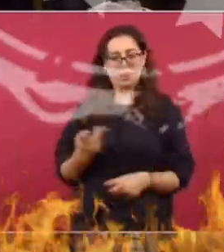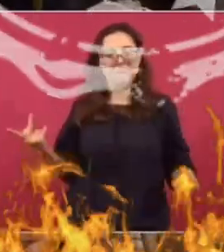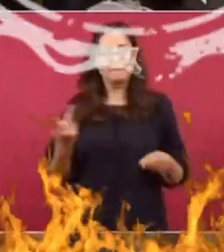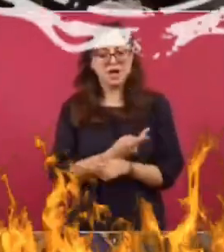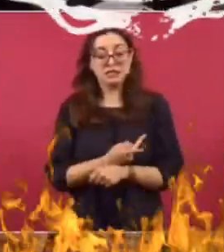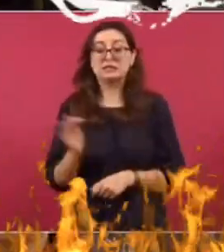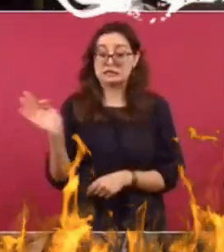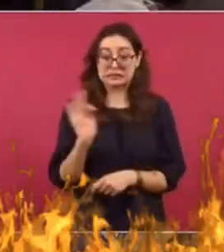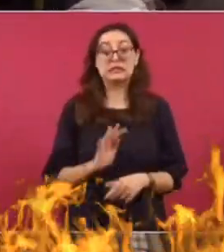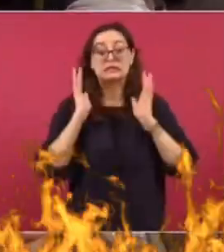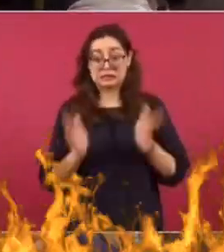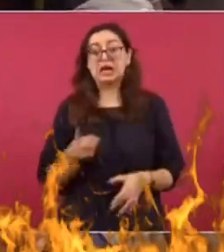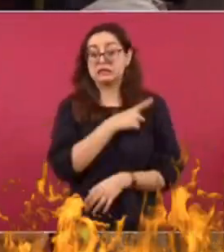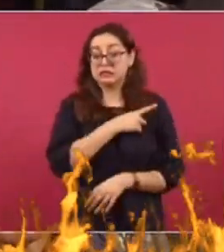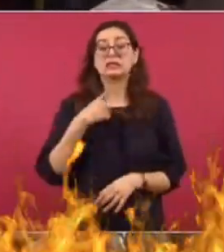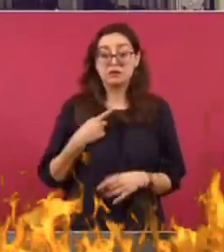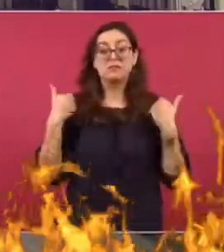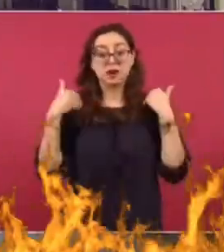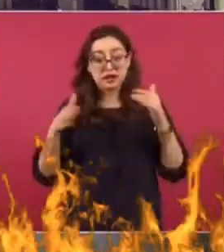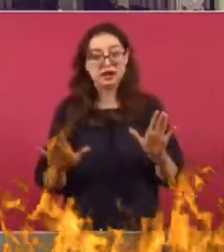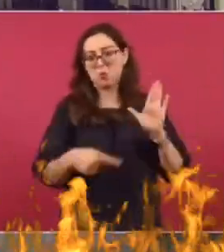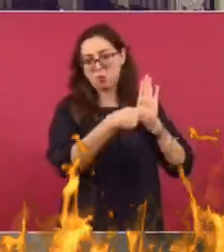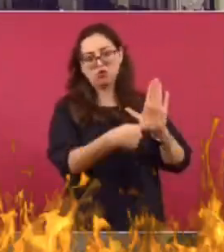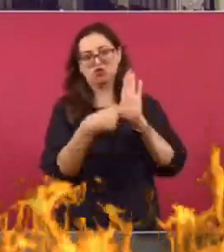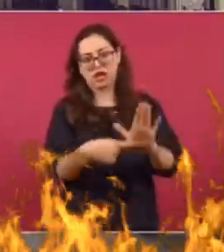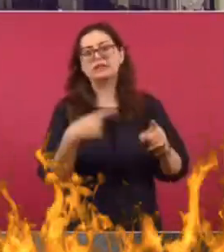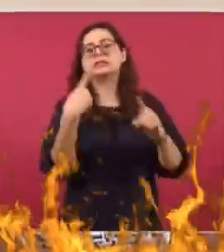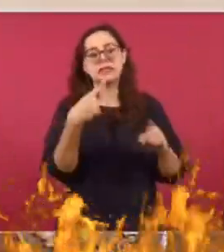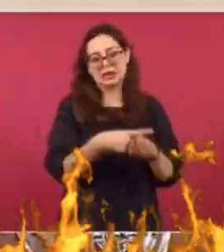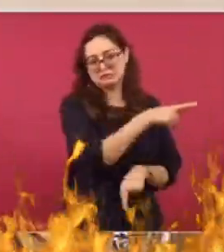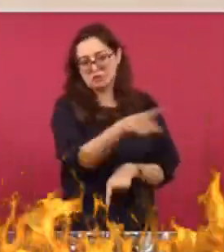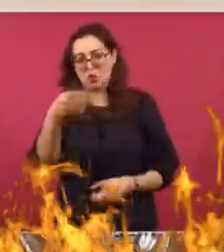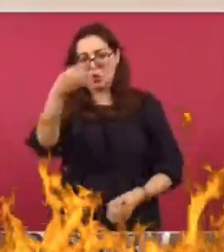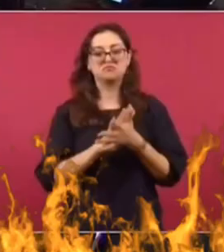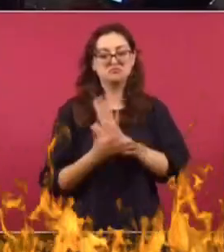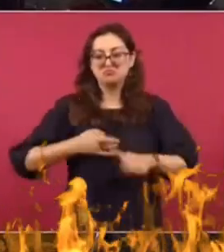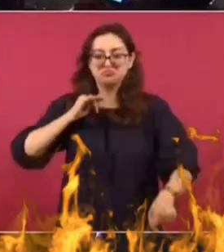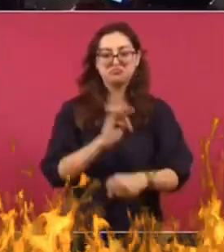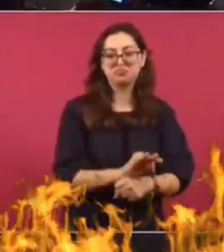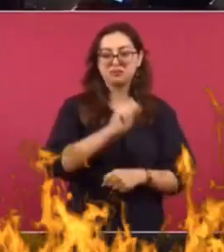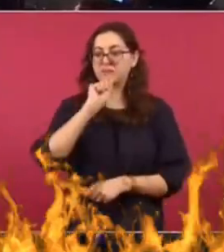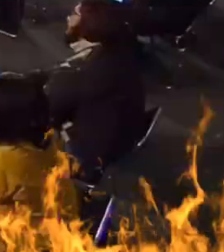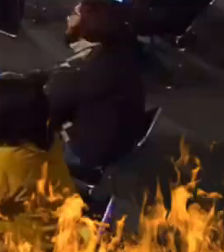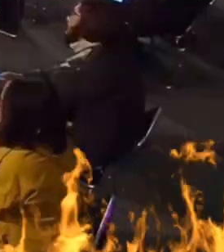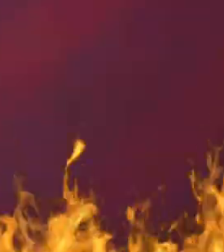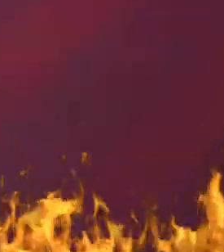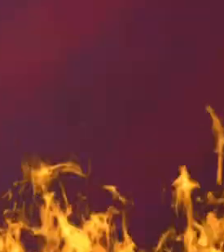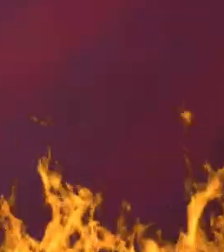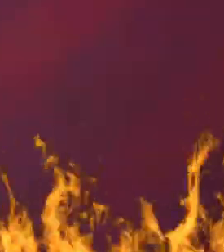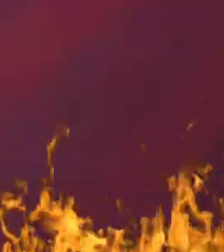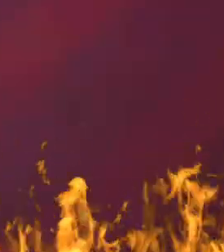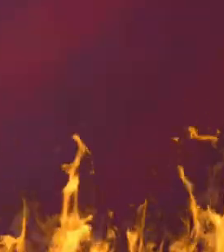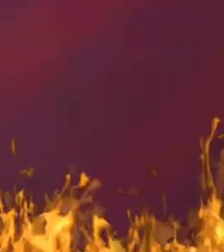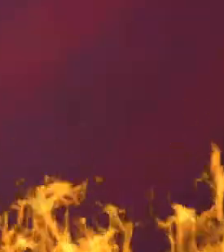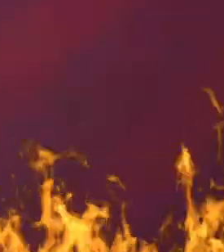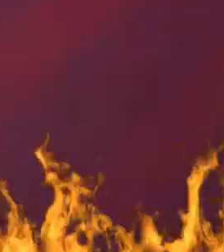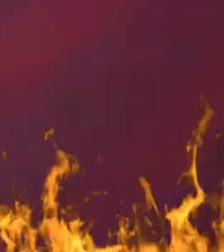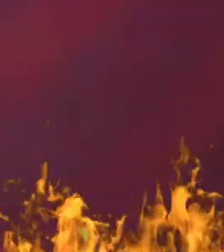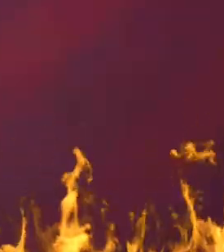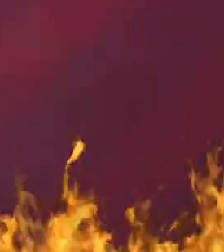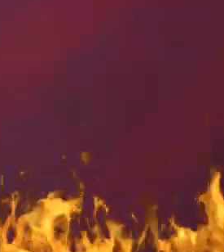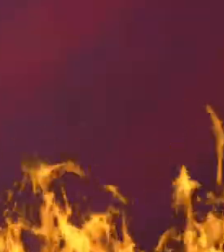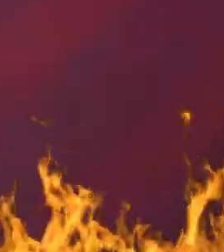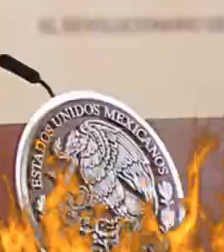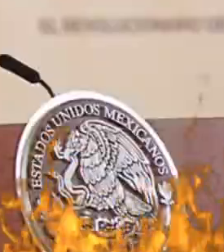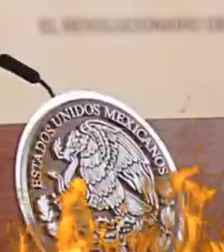Momento ya que desde aquí, desde esta tribuna, se dé a conocer los nombres de estos juzgadores. Hay que respetar la independencia del Poder Judicial y